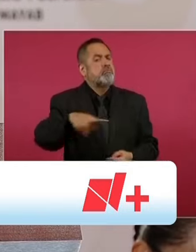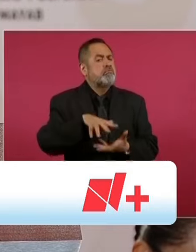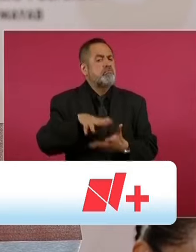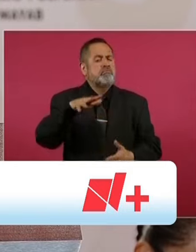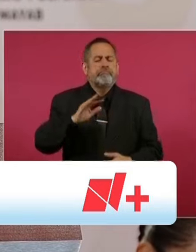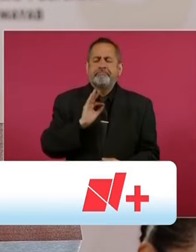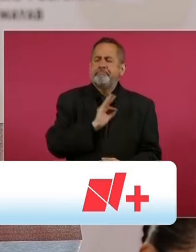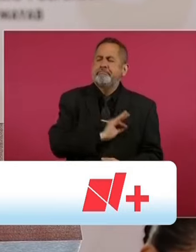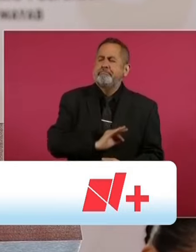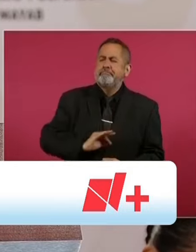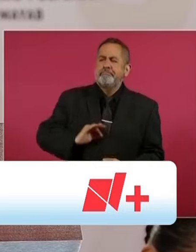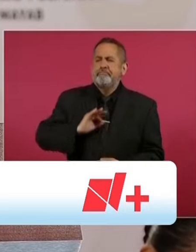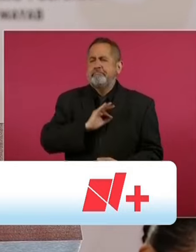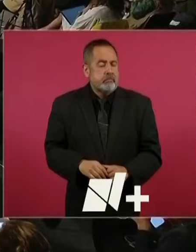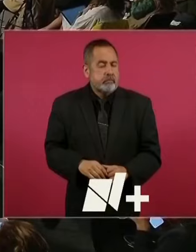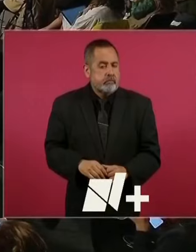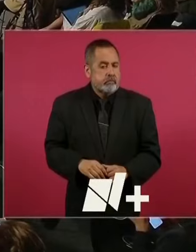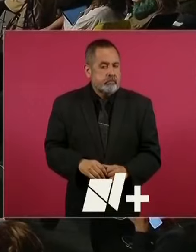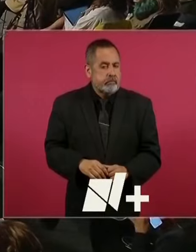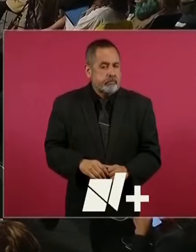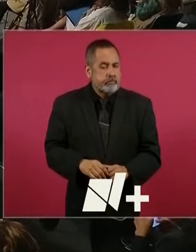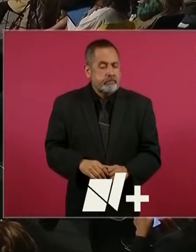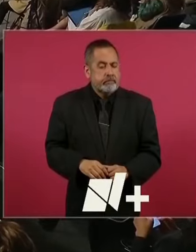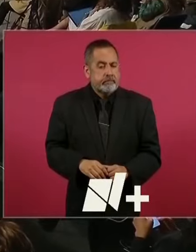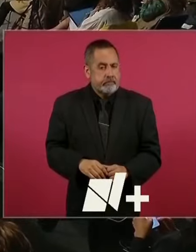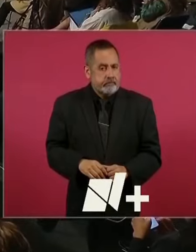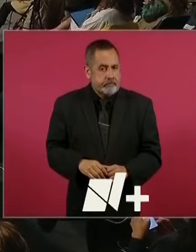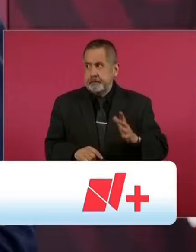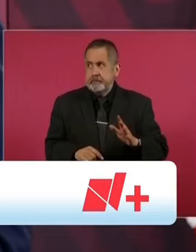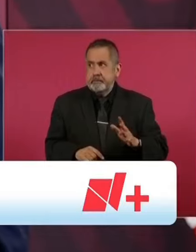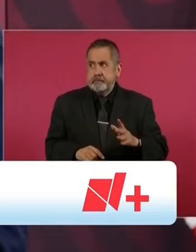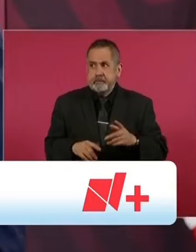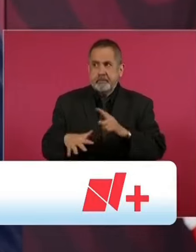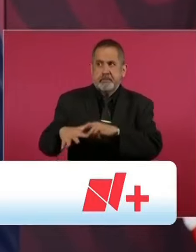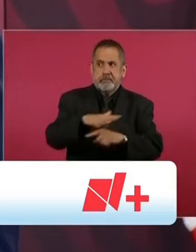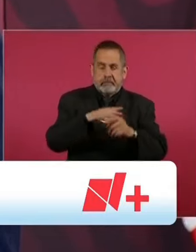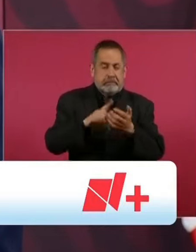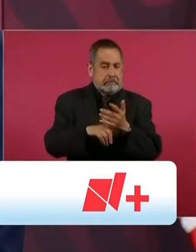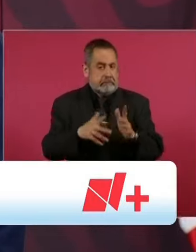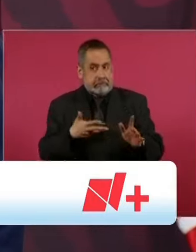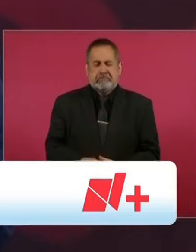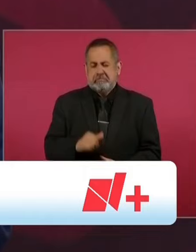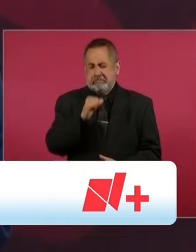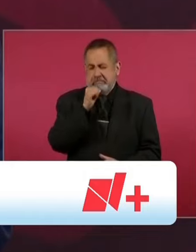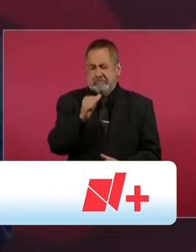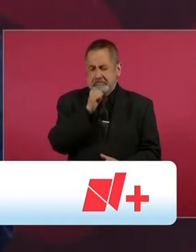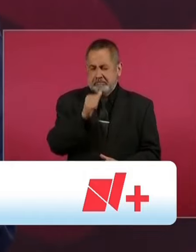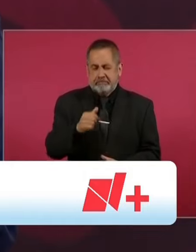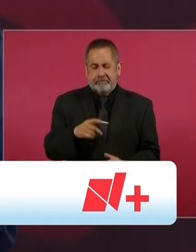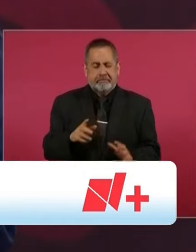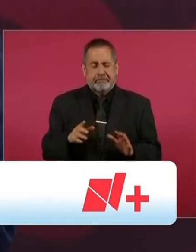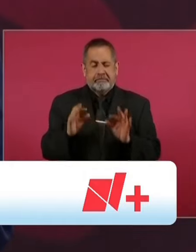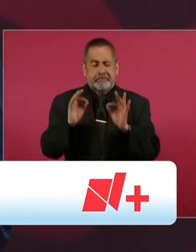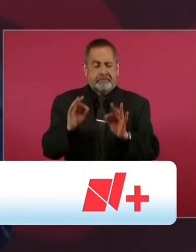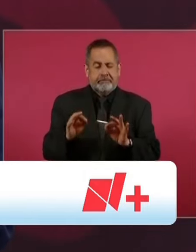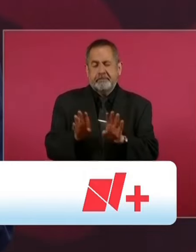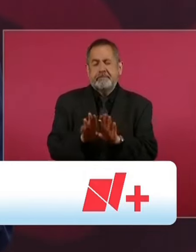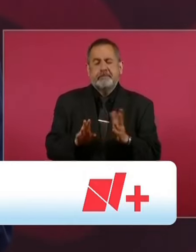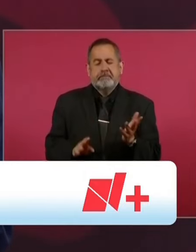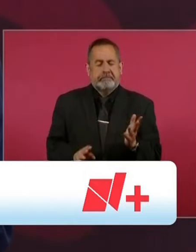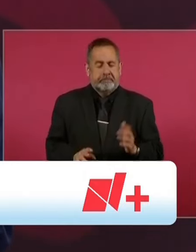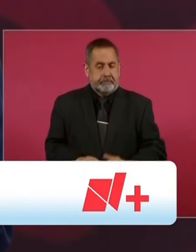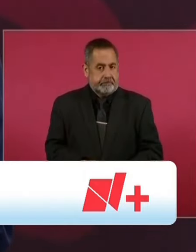es feliz, muy feliz, y no hay ambiente que quieren posicionar